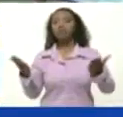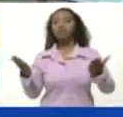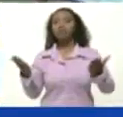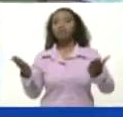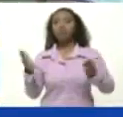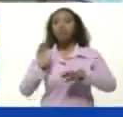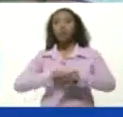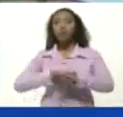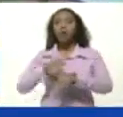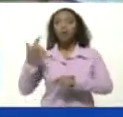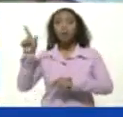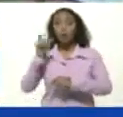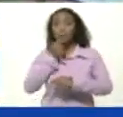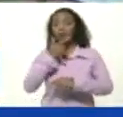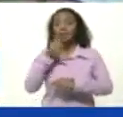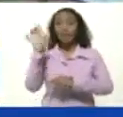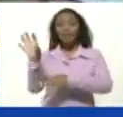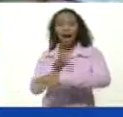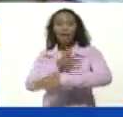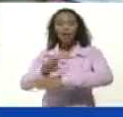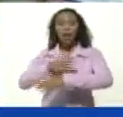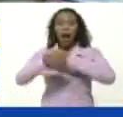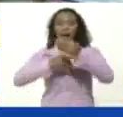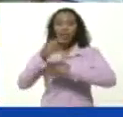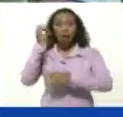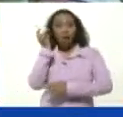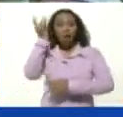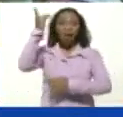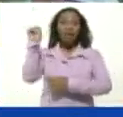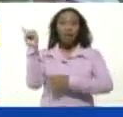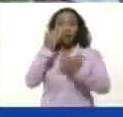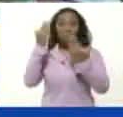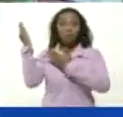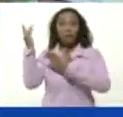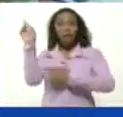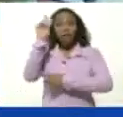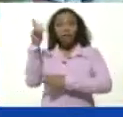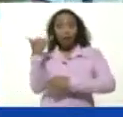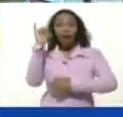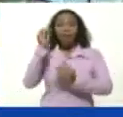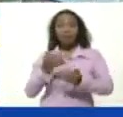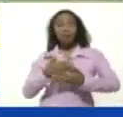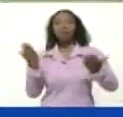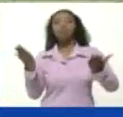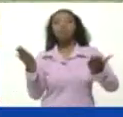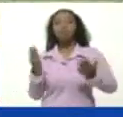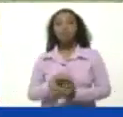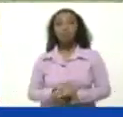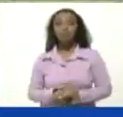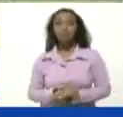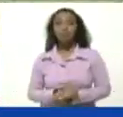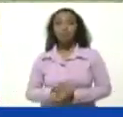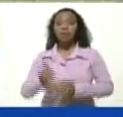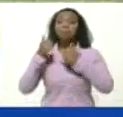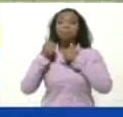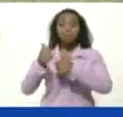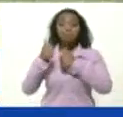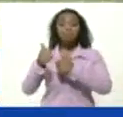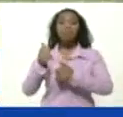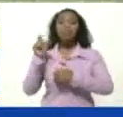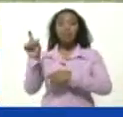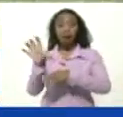Por eso bien bonita esa canción que ha surgido, ¿ustedes la han oído? ¿Venezuela tiene con qué? Bien bonita, vale,